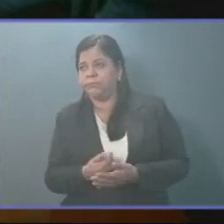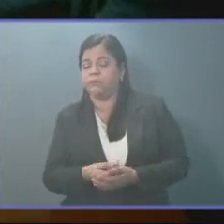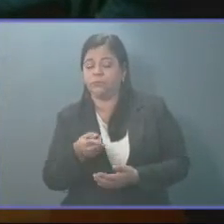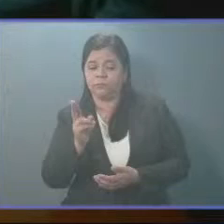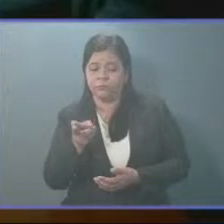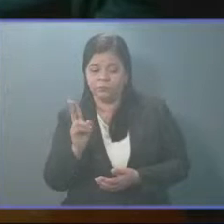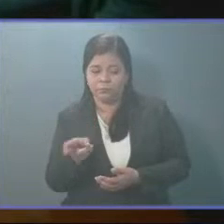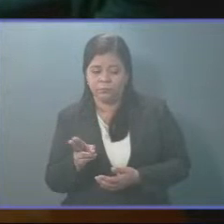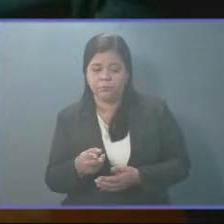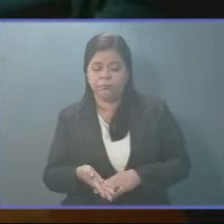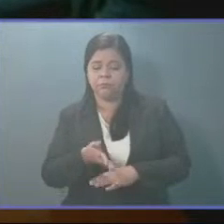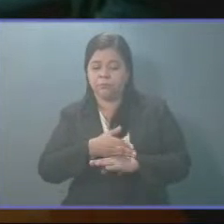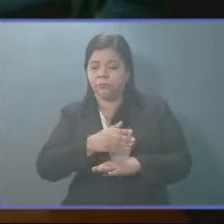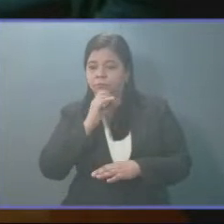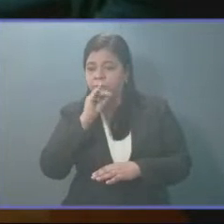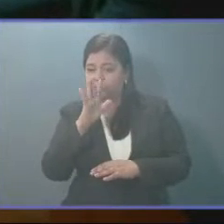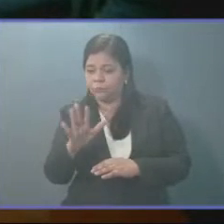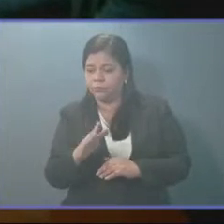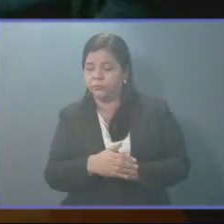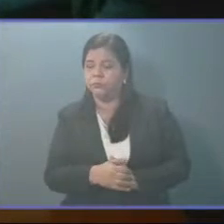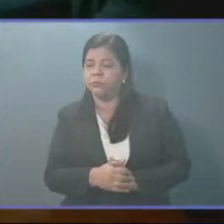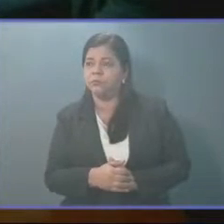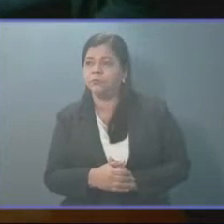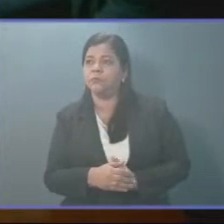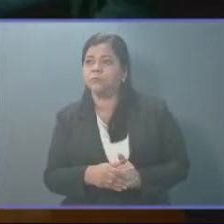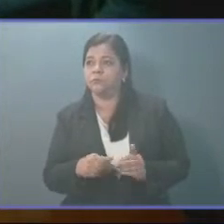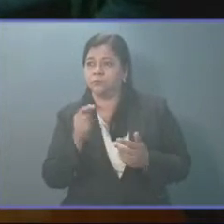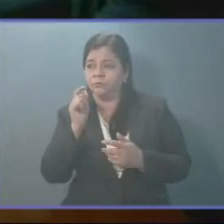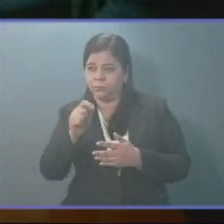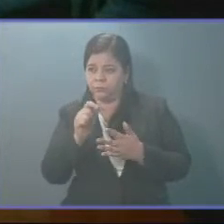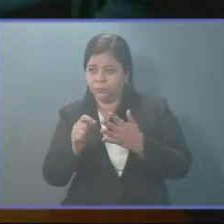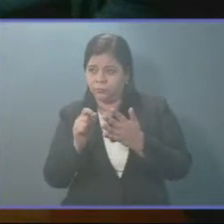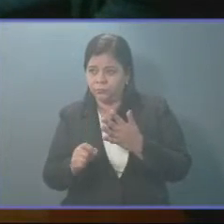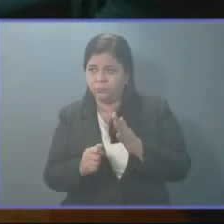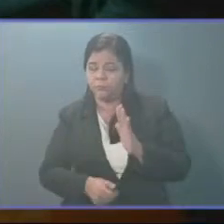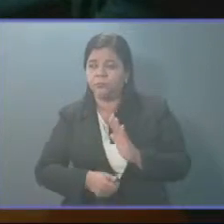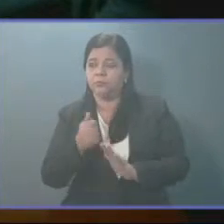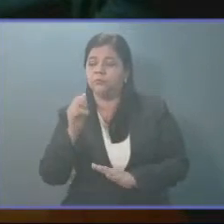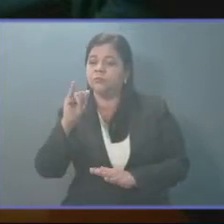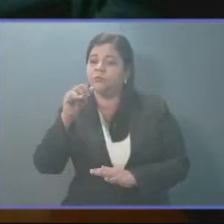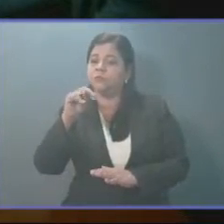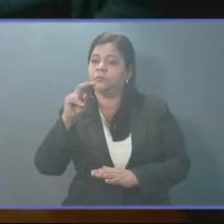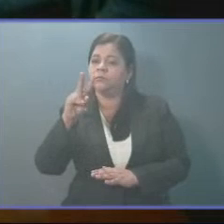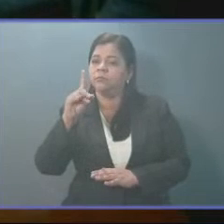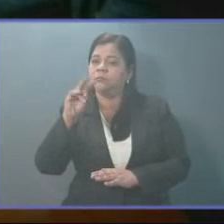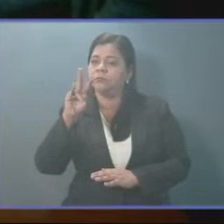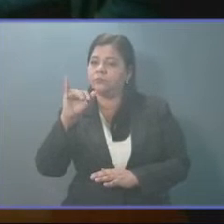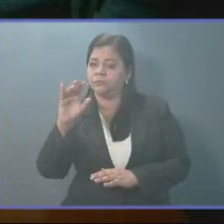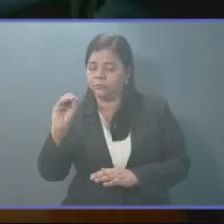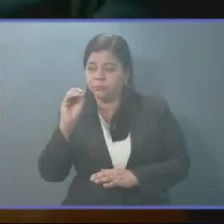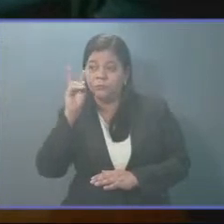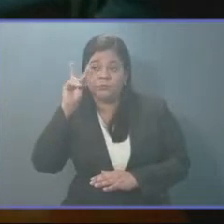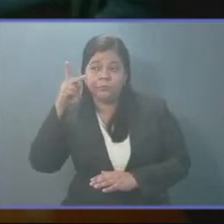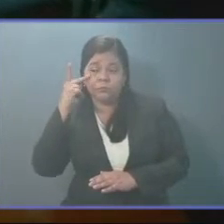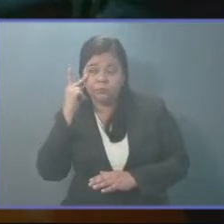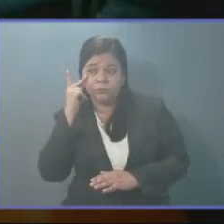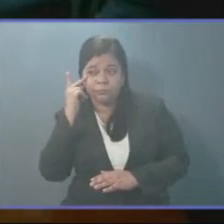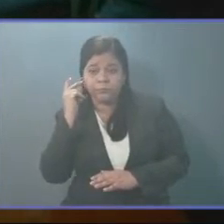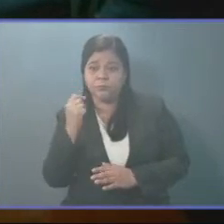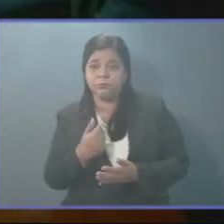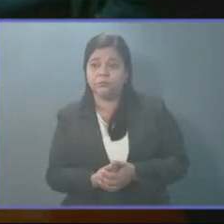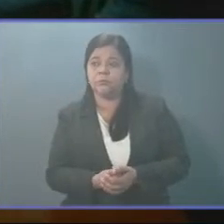mismo decía de que el principio del indubio es otra cosa. El indubio pro